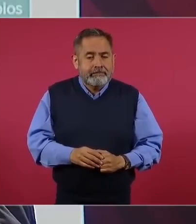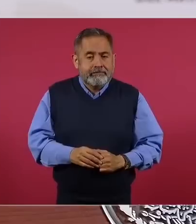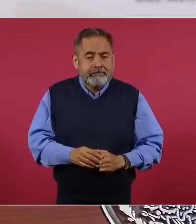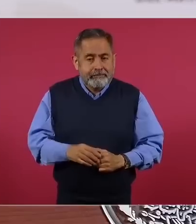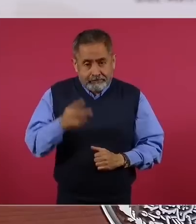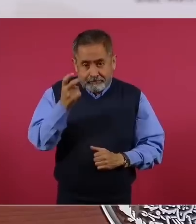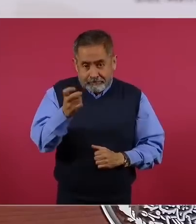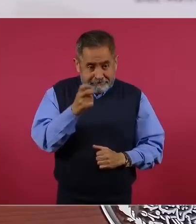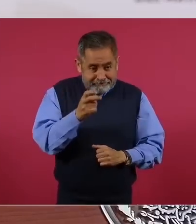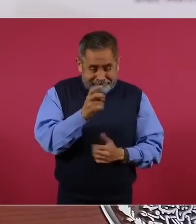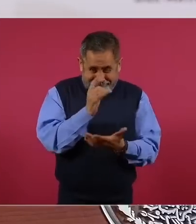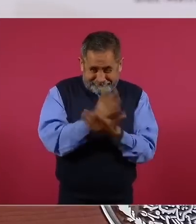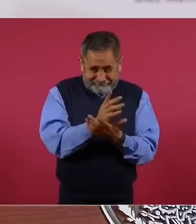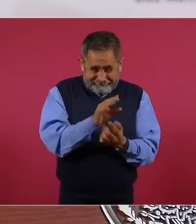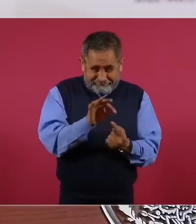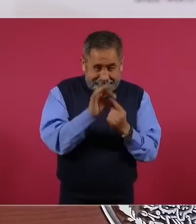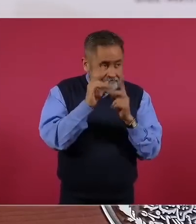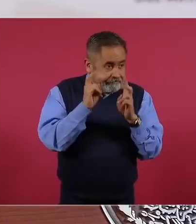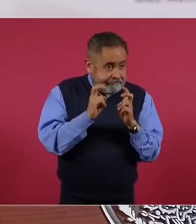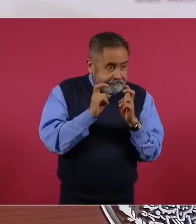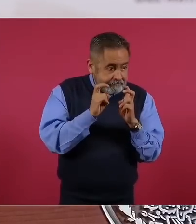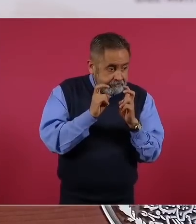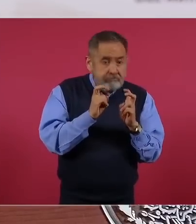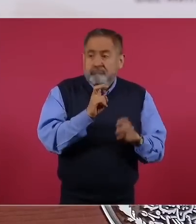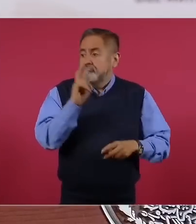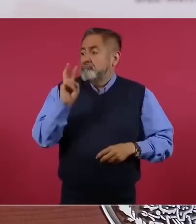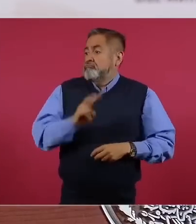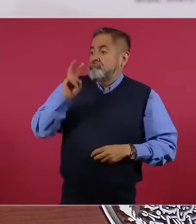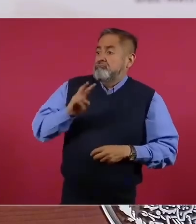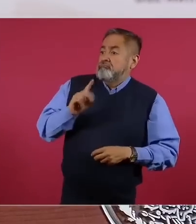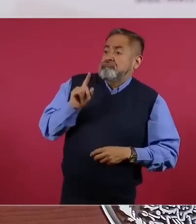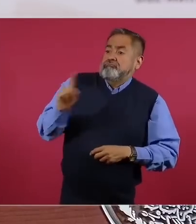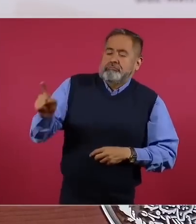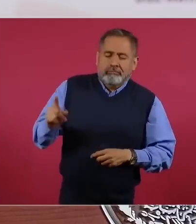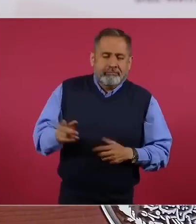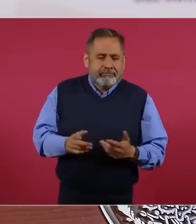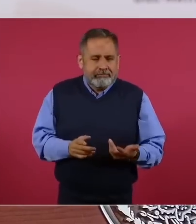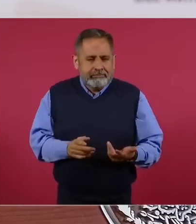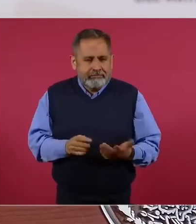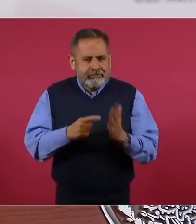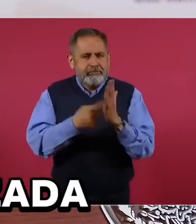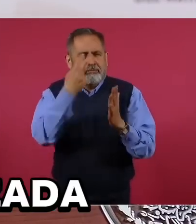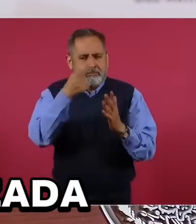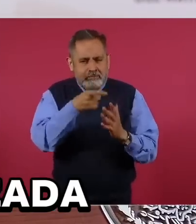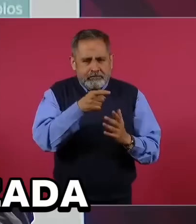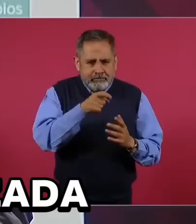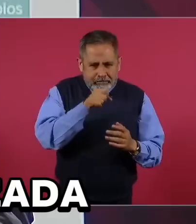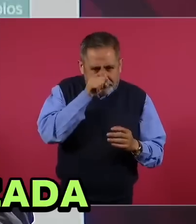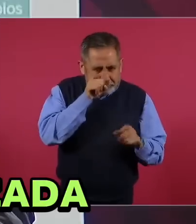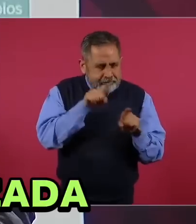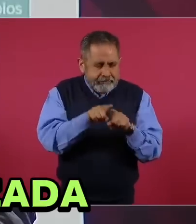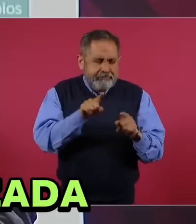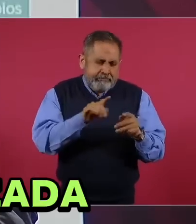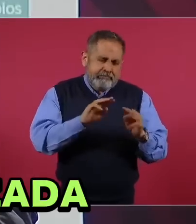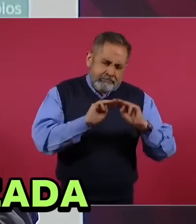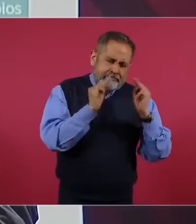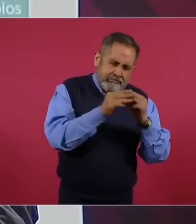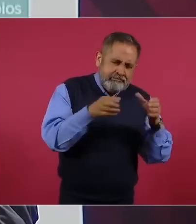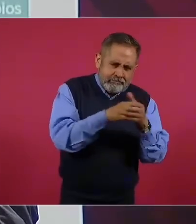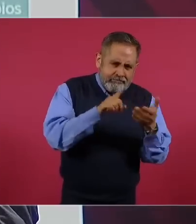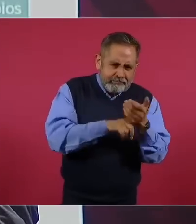por ese hecho, ¿sí?, que es un indicio de delincuencia